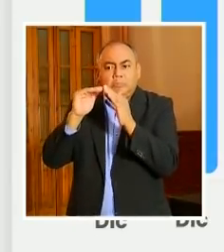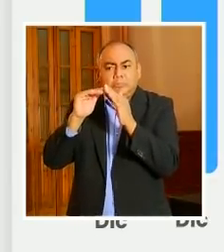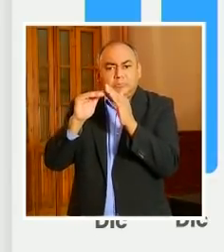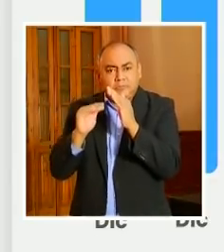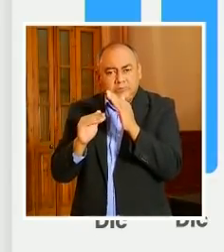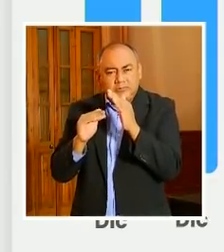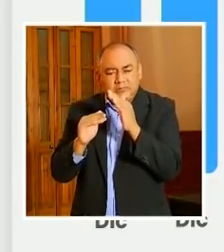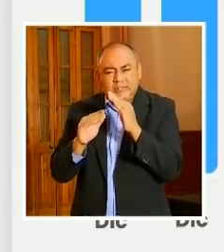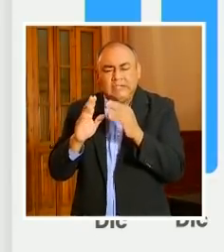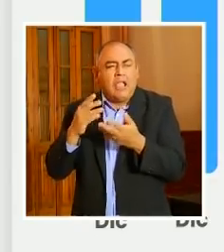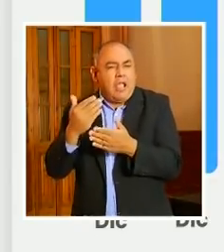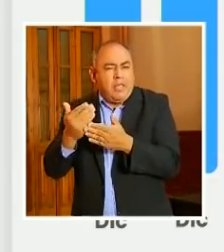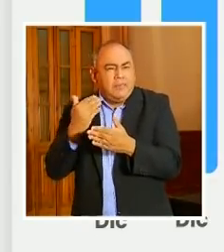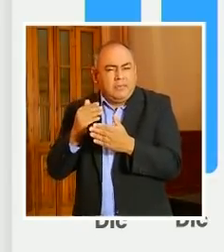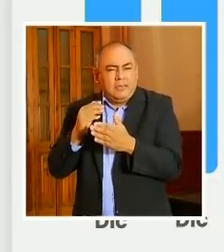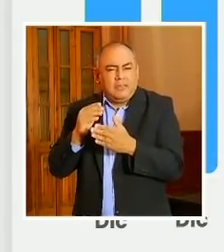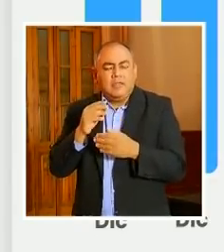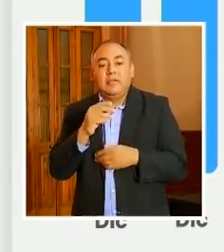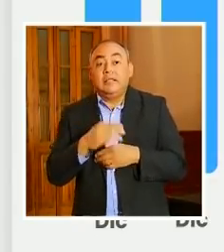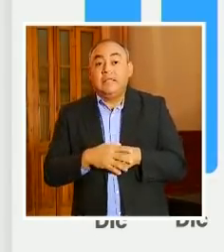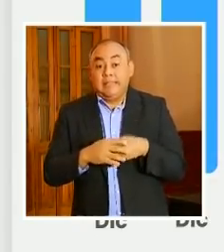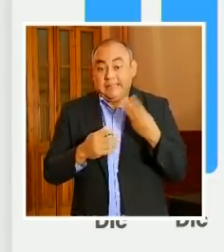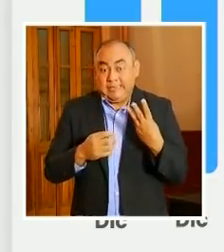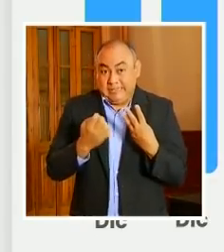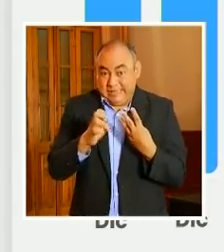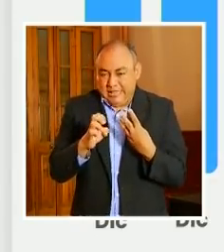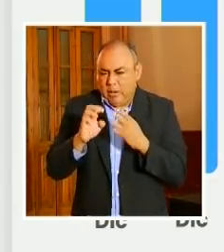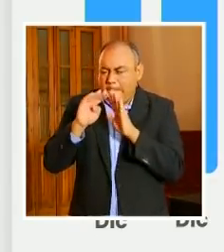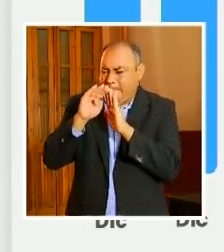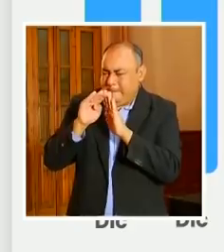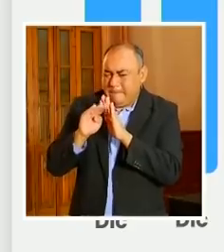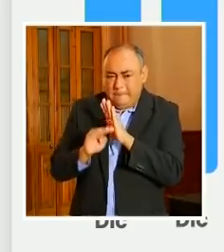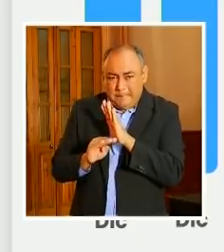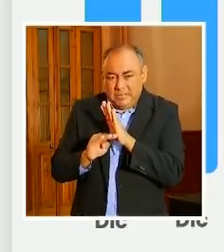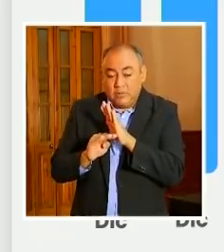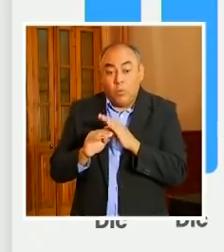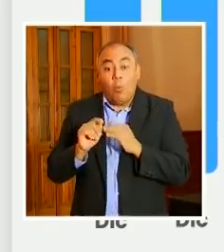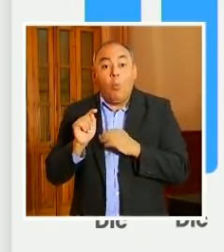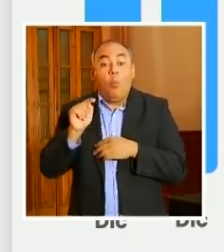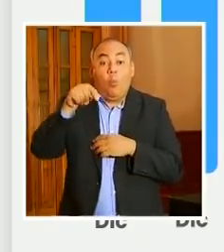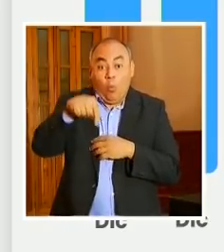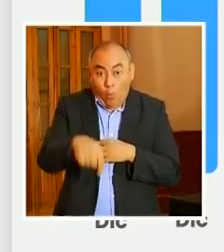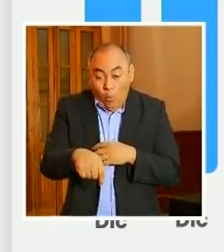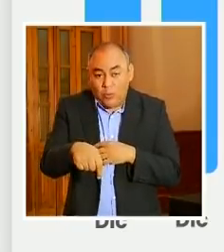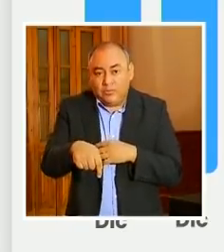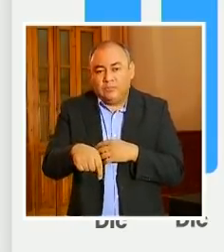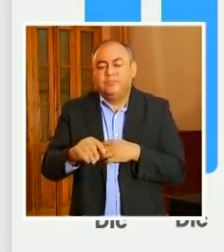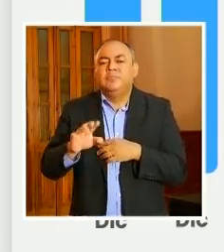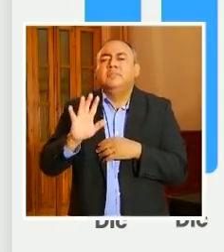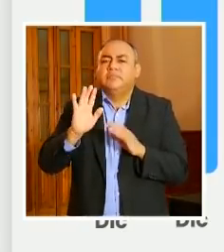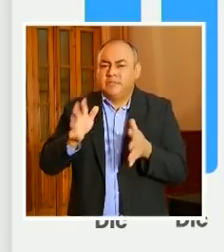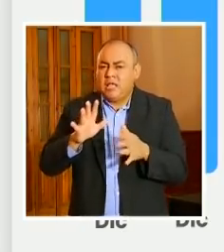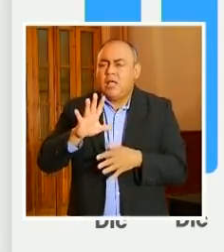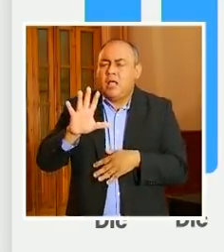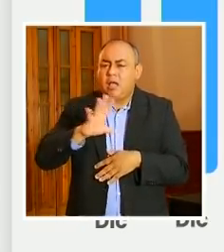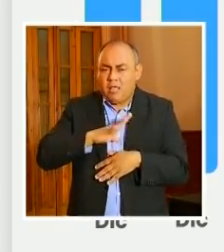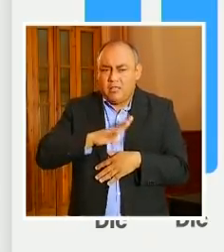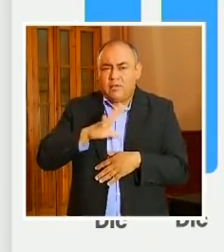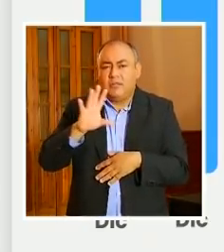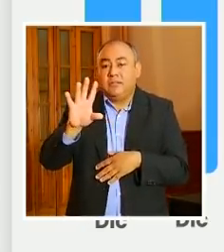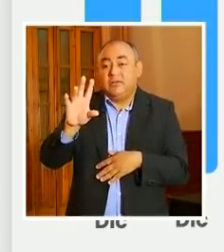día 3 de enero, hoy estamos en 48, llegamos a estar en 39